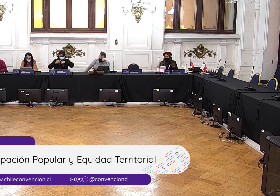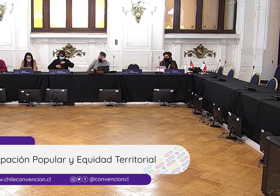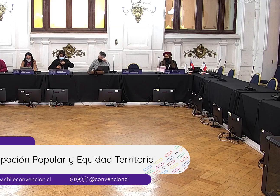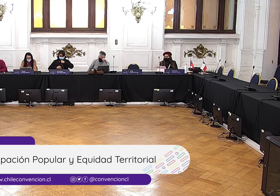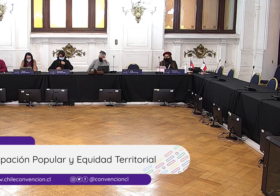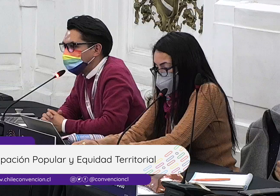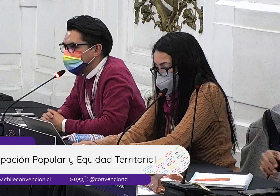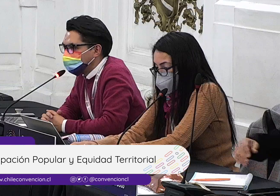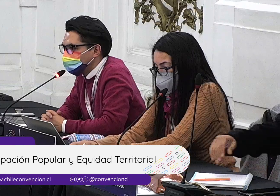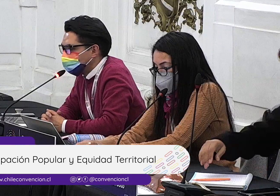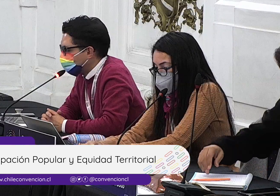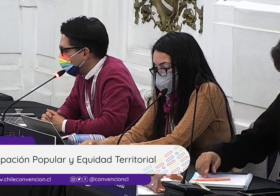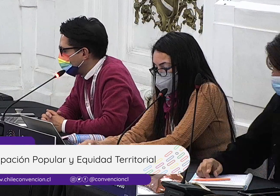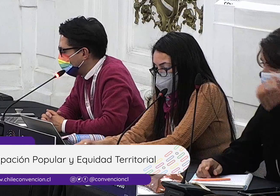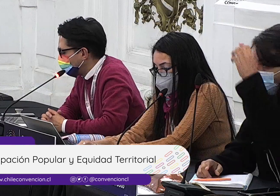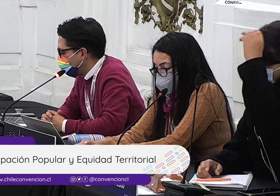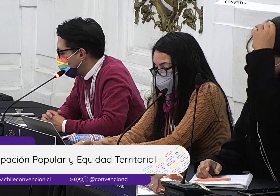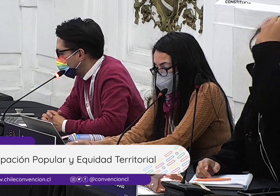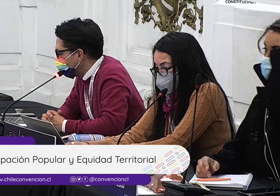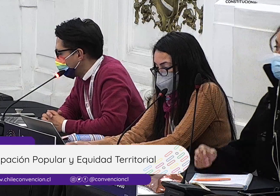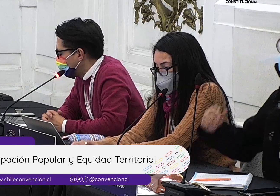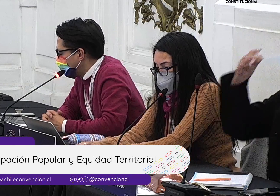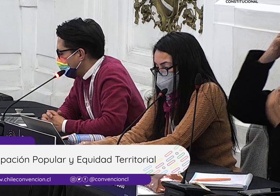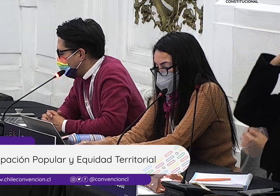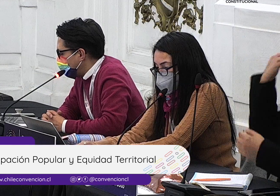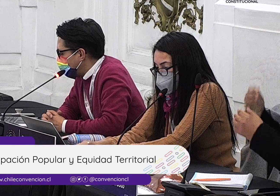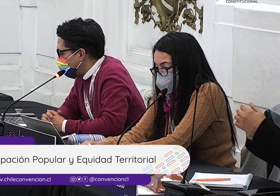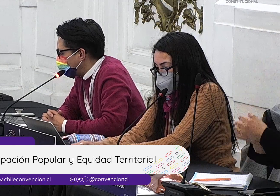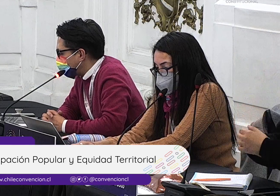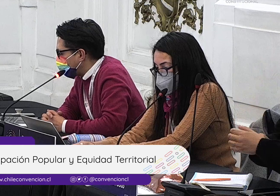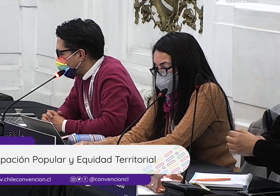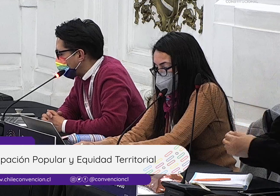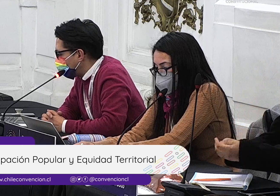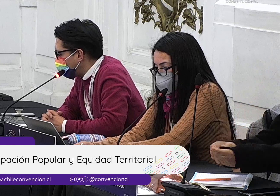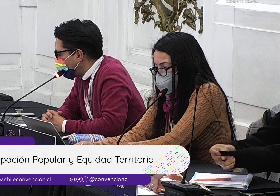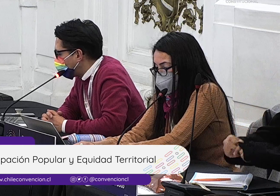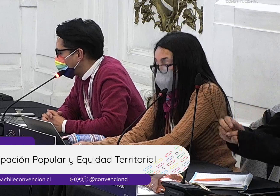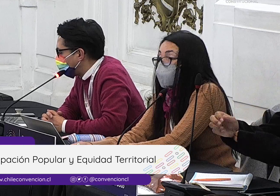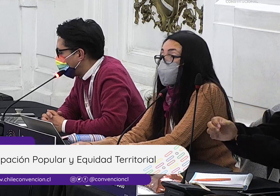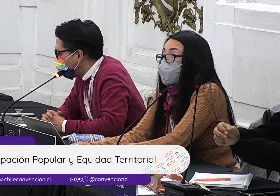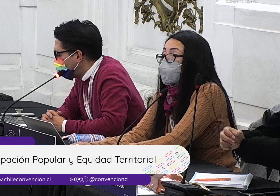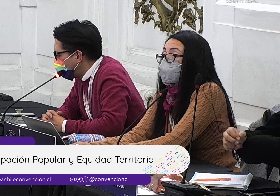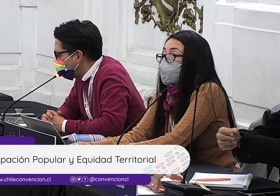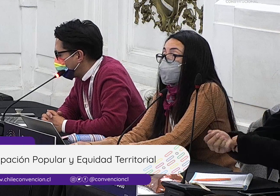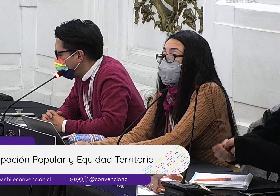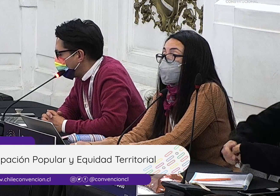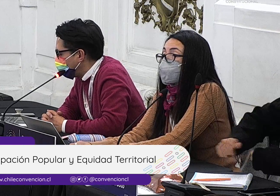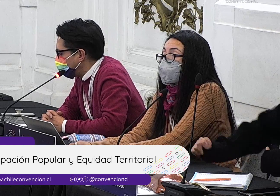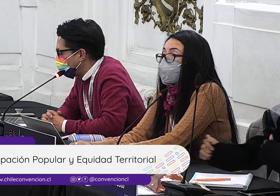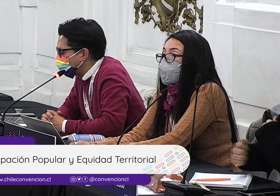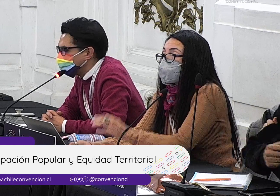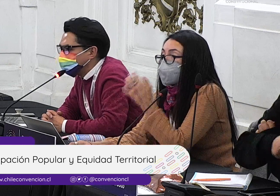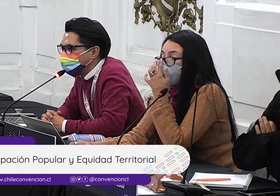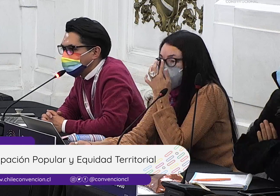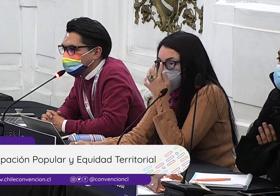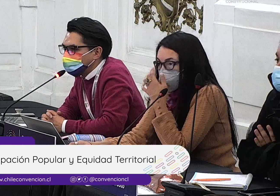la participación política de las niñeces. Tengo dos preguntas. Una